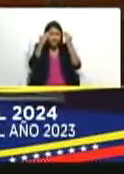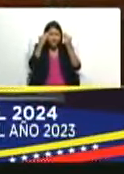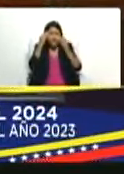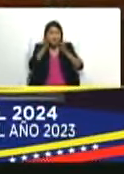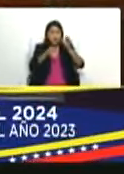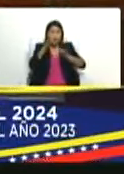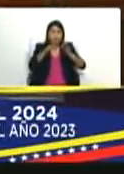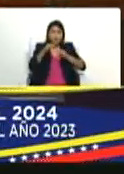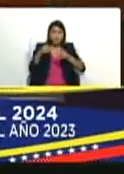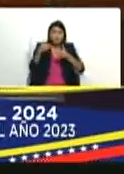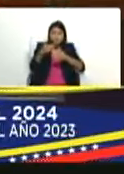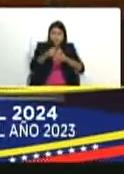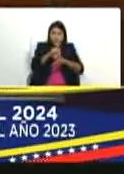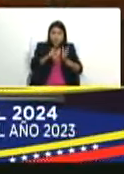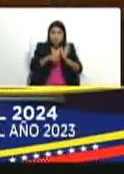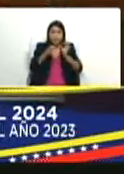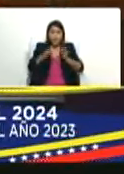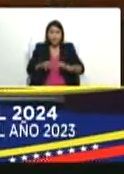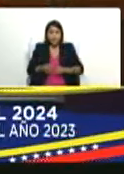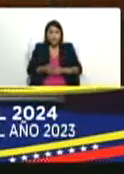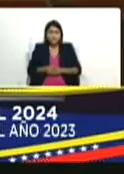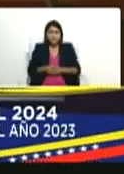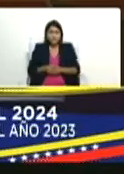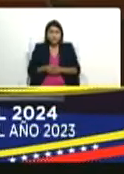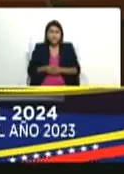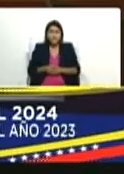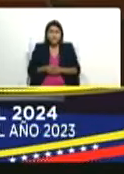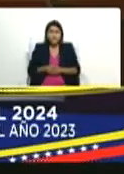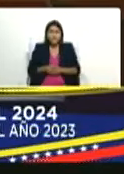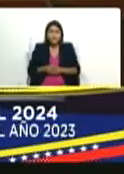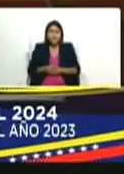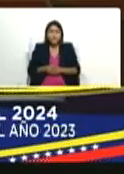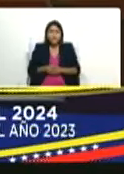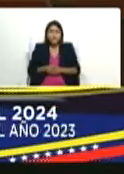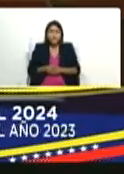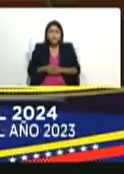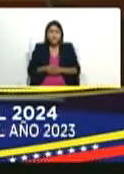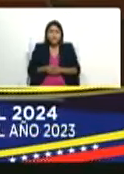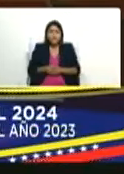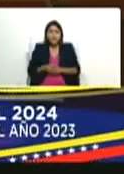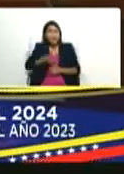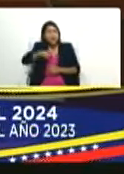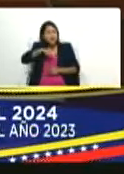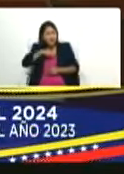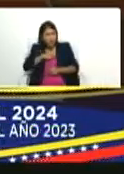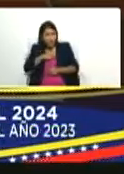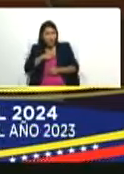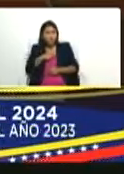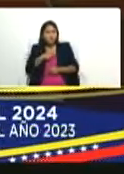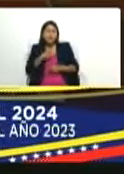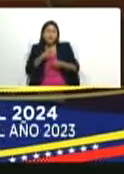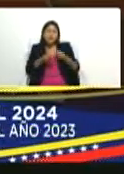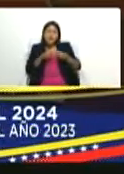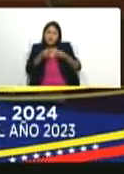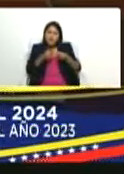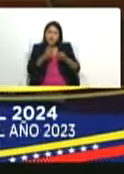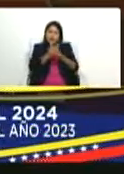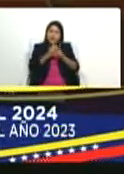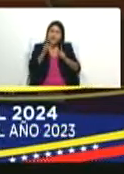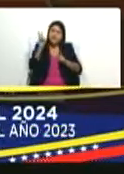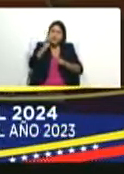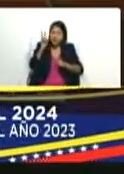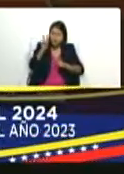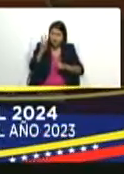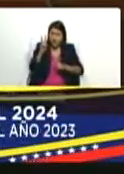en fase de ejecución. En sintonía con la realidad vigente que nos demanda el ejercicio de la soberanía de la defensa